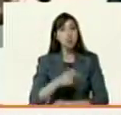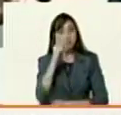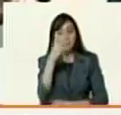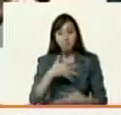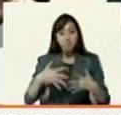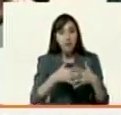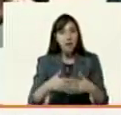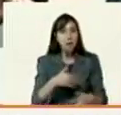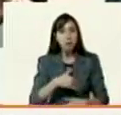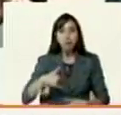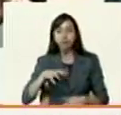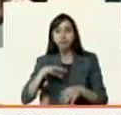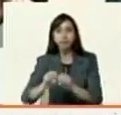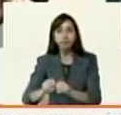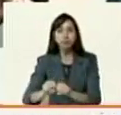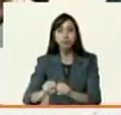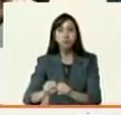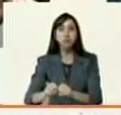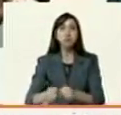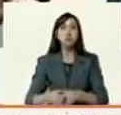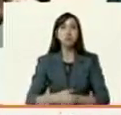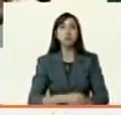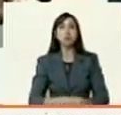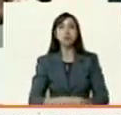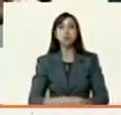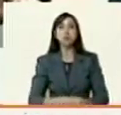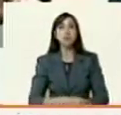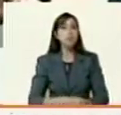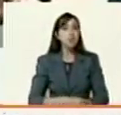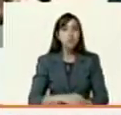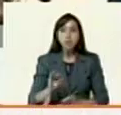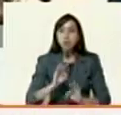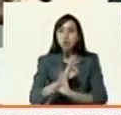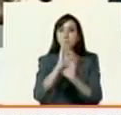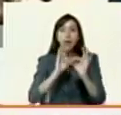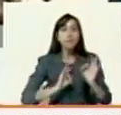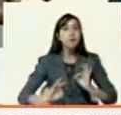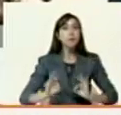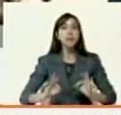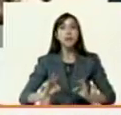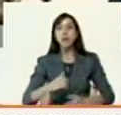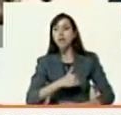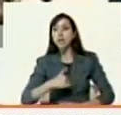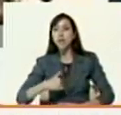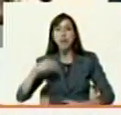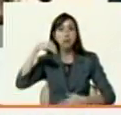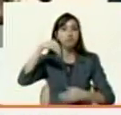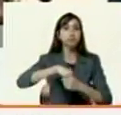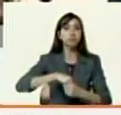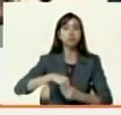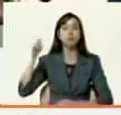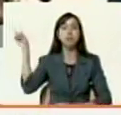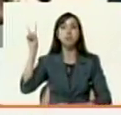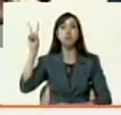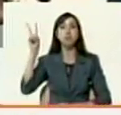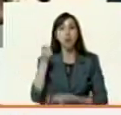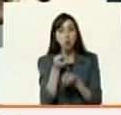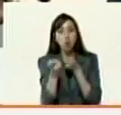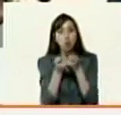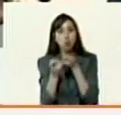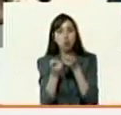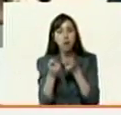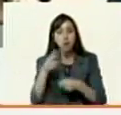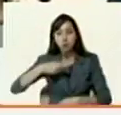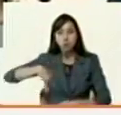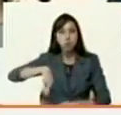hecho todo, ha agotado todas las opciones para hacerse de nuestra patria y para tomar el control de nuevo como lo